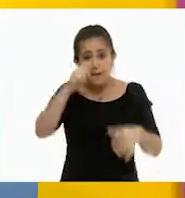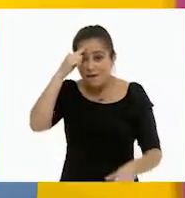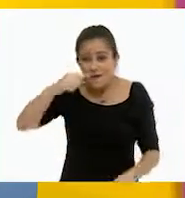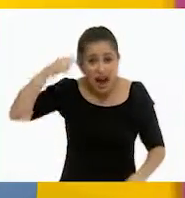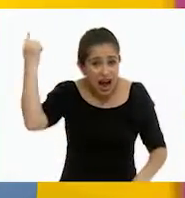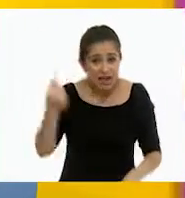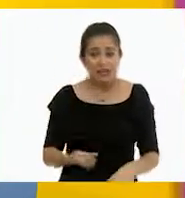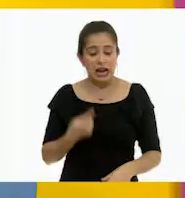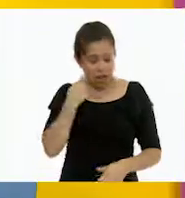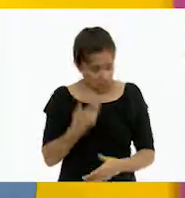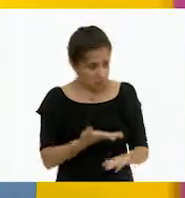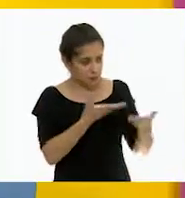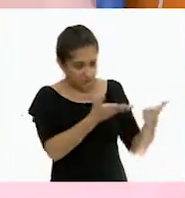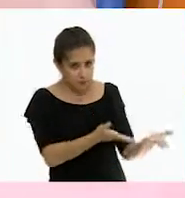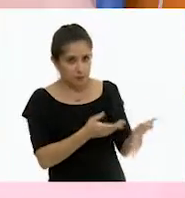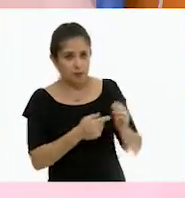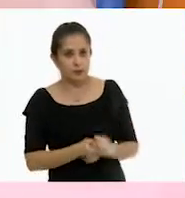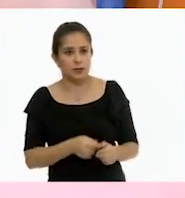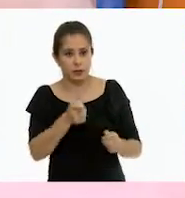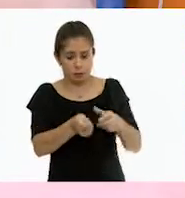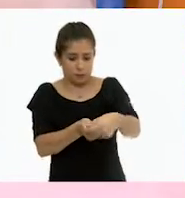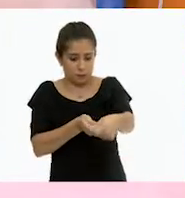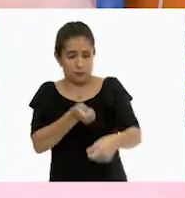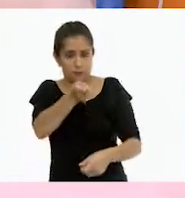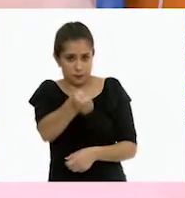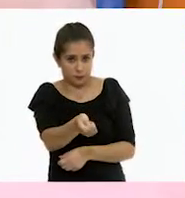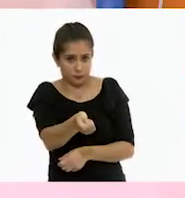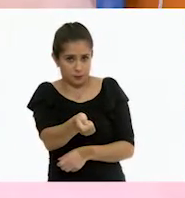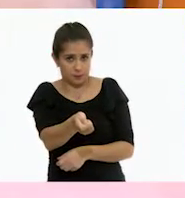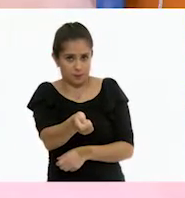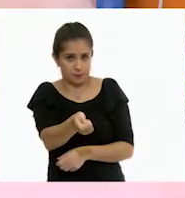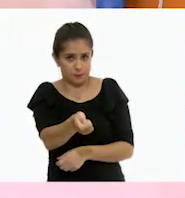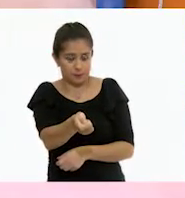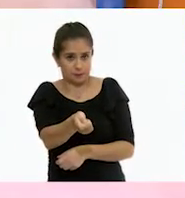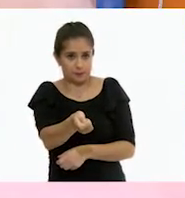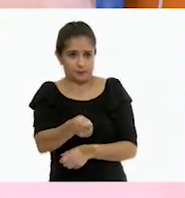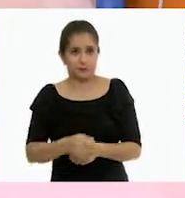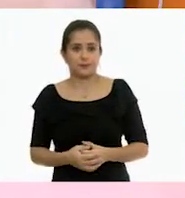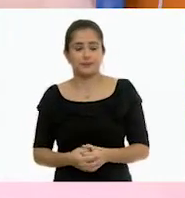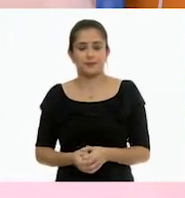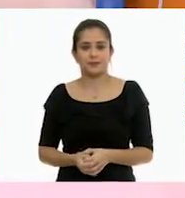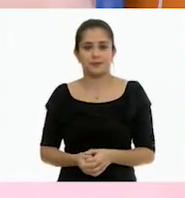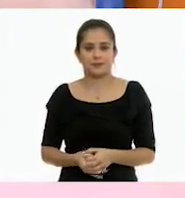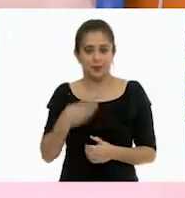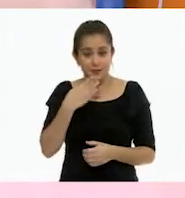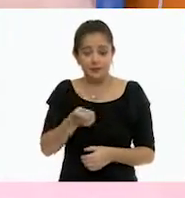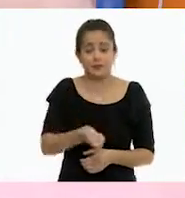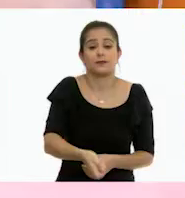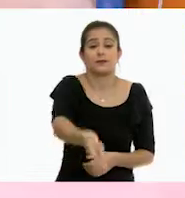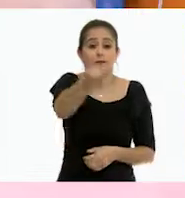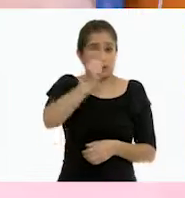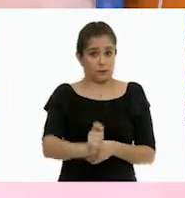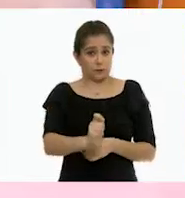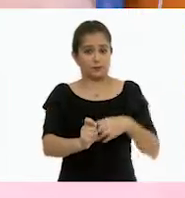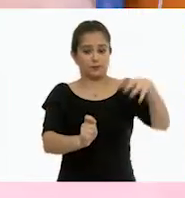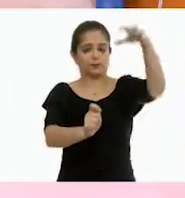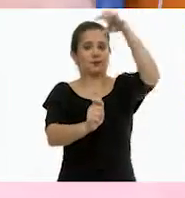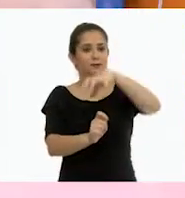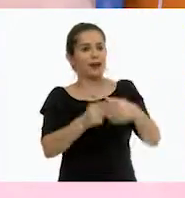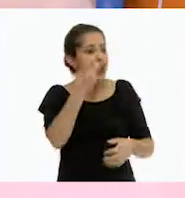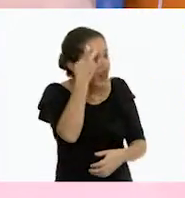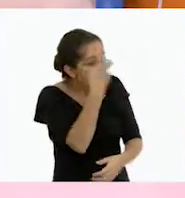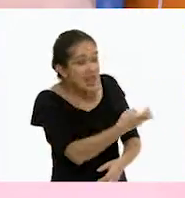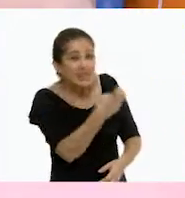Sí. Pon el palito así, bien derechito. ¿Ok? Sube y ya nomás pones... ¡Ah,